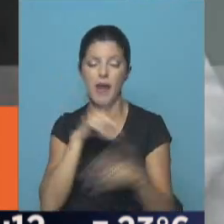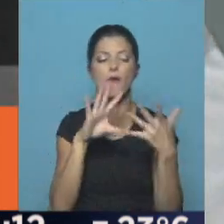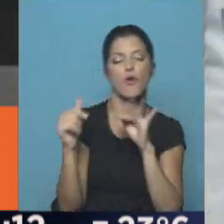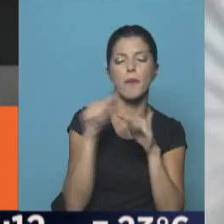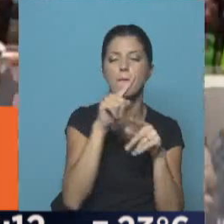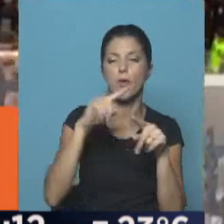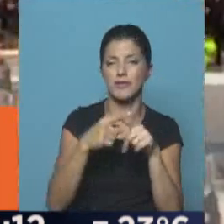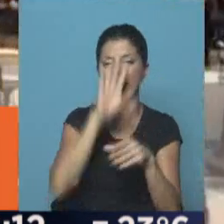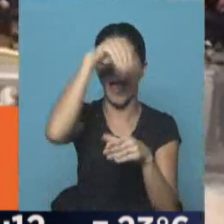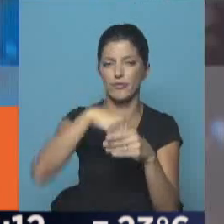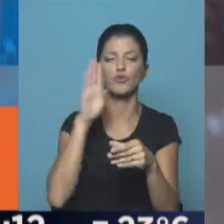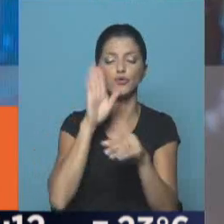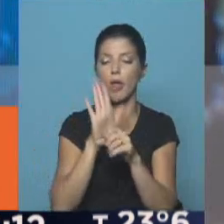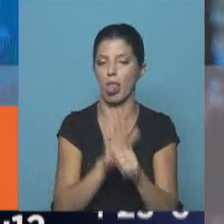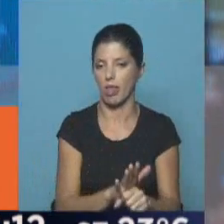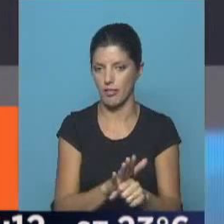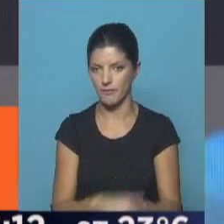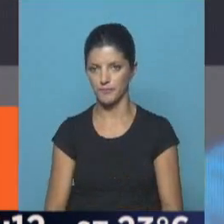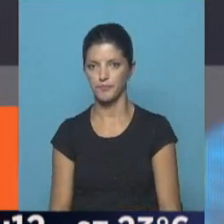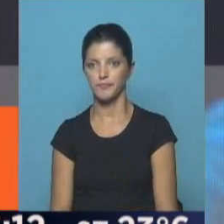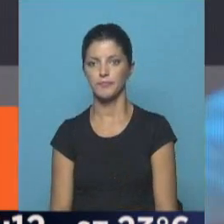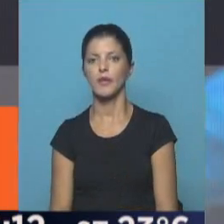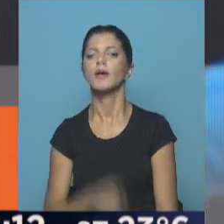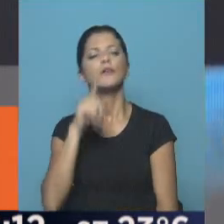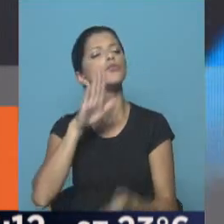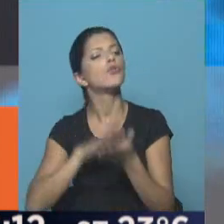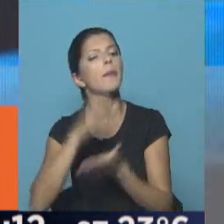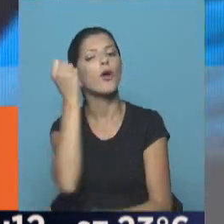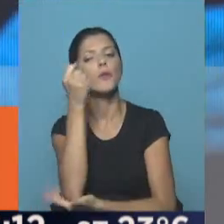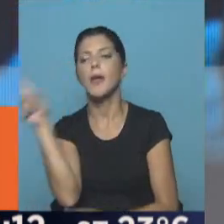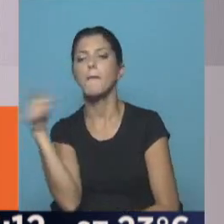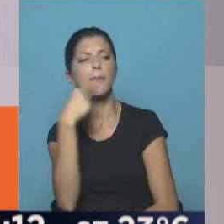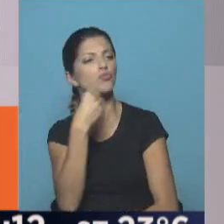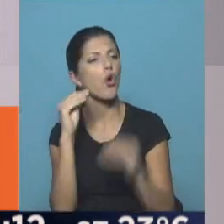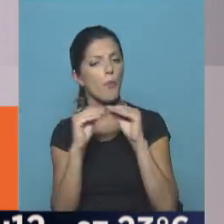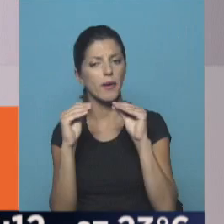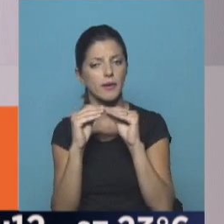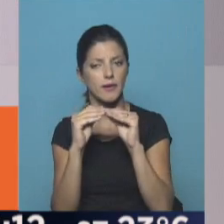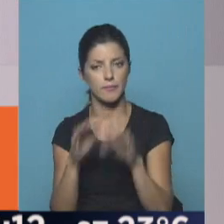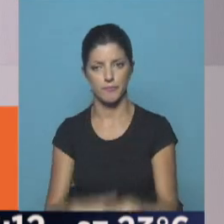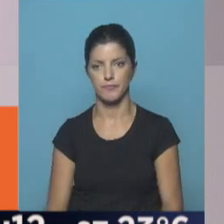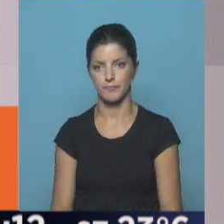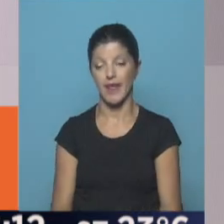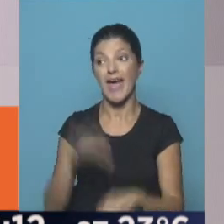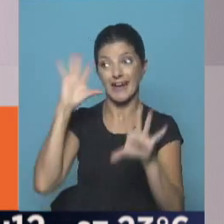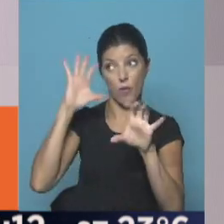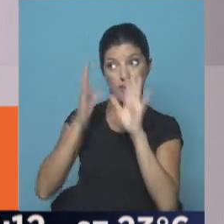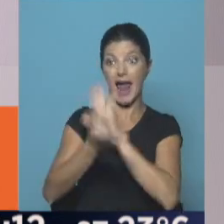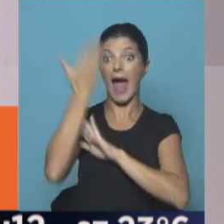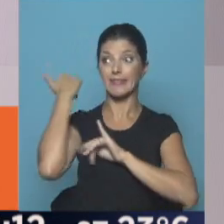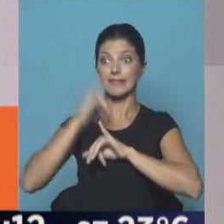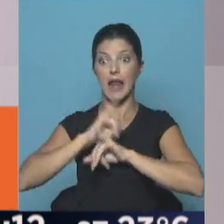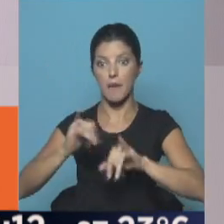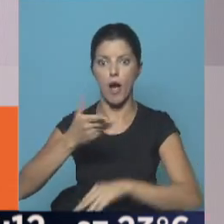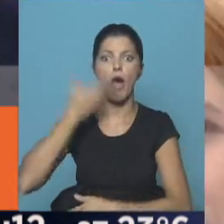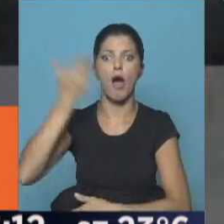materia de política interior. Y en esto que mencionaba Natalia también sobre la economía, Raúl. Y recordemos que la economía fue uno de los ejes de su campaña,